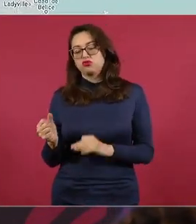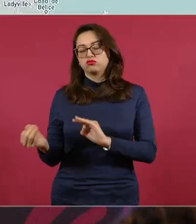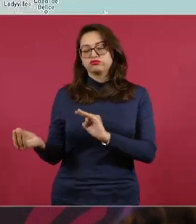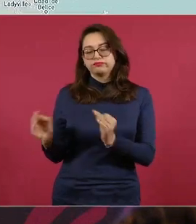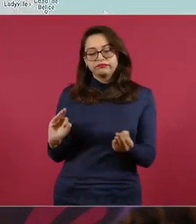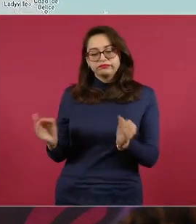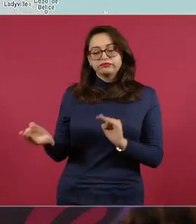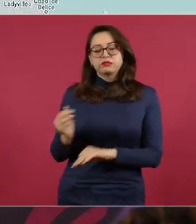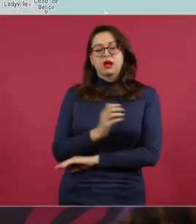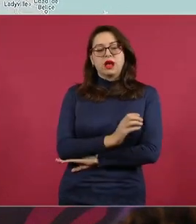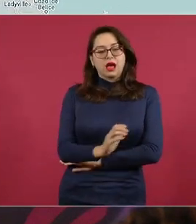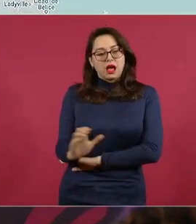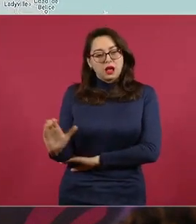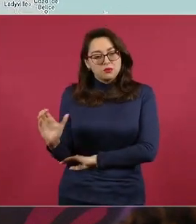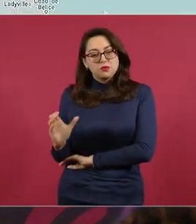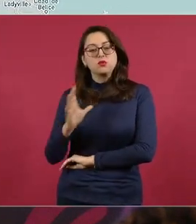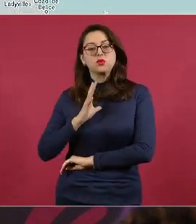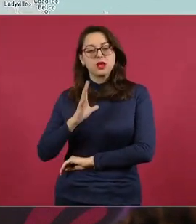ejidos,